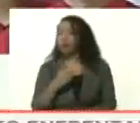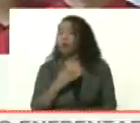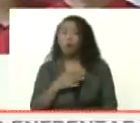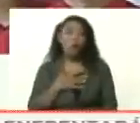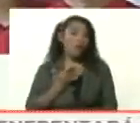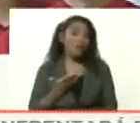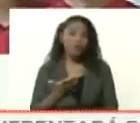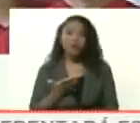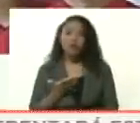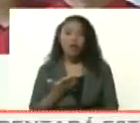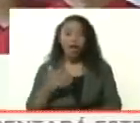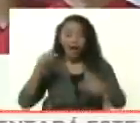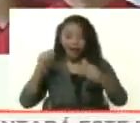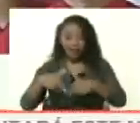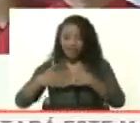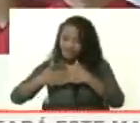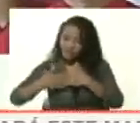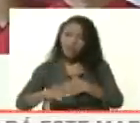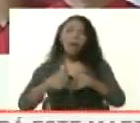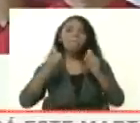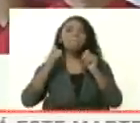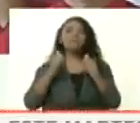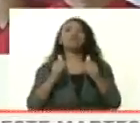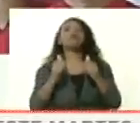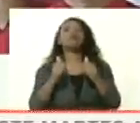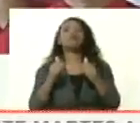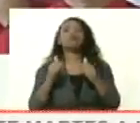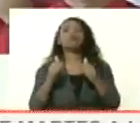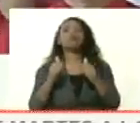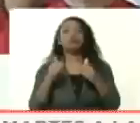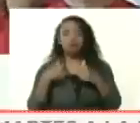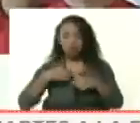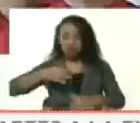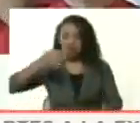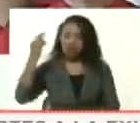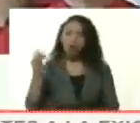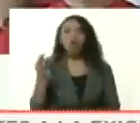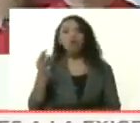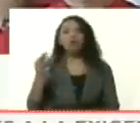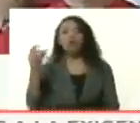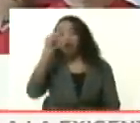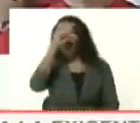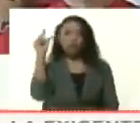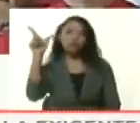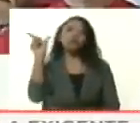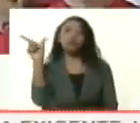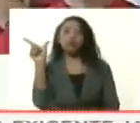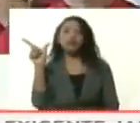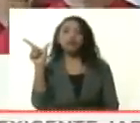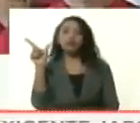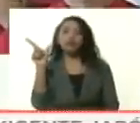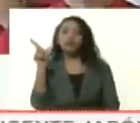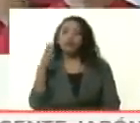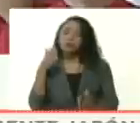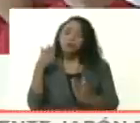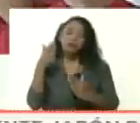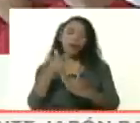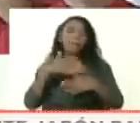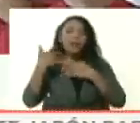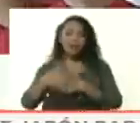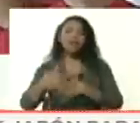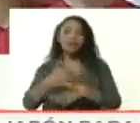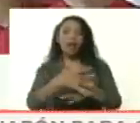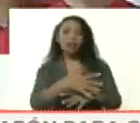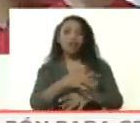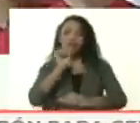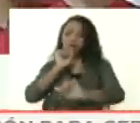De aquí vamos a salir y vamos a salir bien, yo estoy seguro. Estoy seguro. Y el Partido Socialista Unido de Venezuela irá marchando en vanguardia. Como